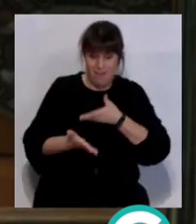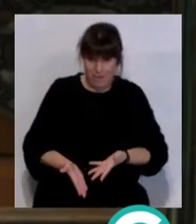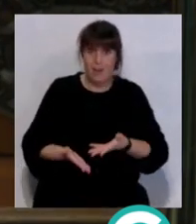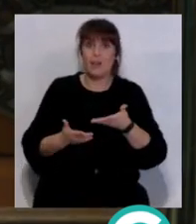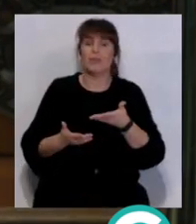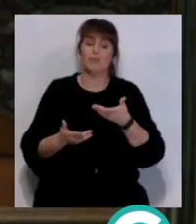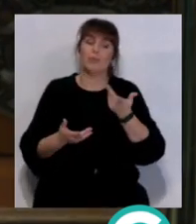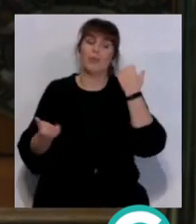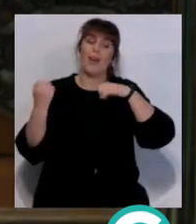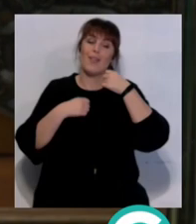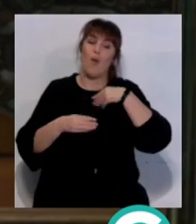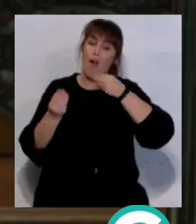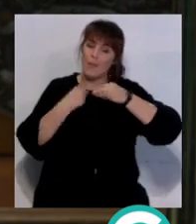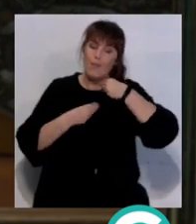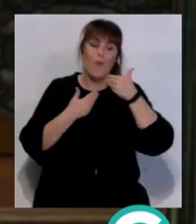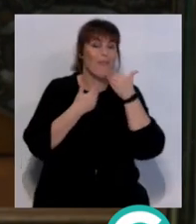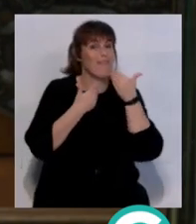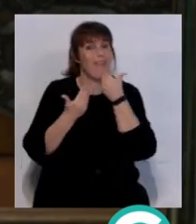disfrutar de esos actos gastronómicos.